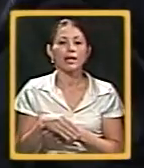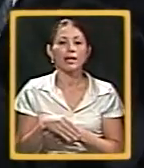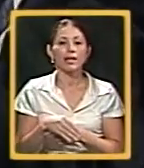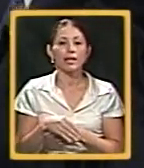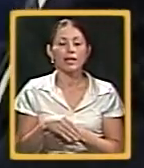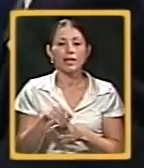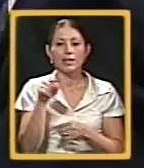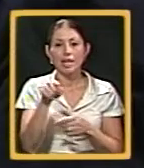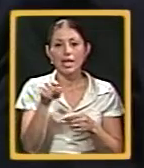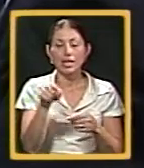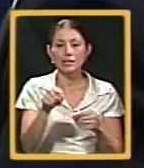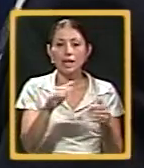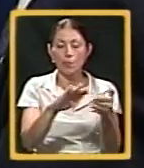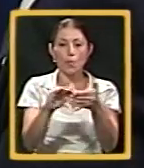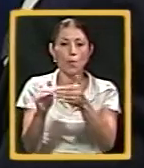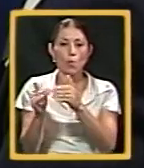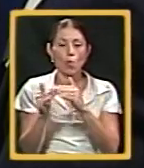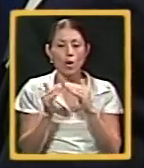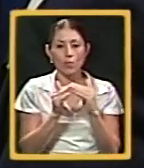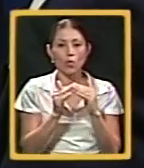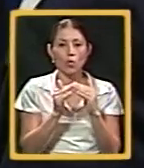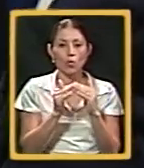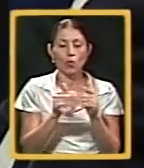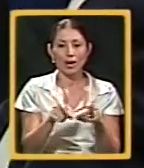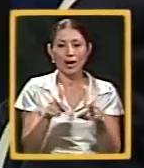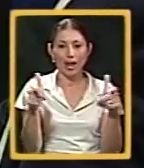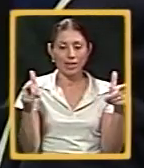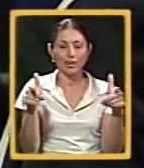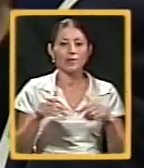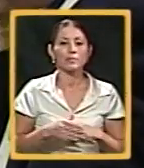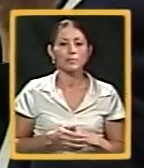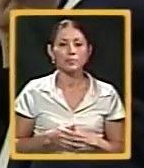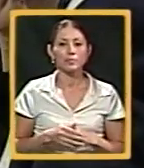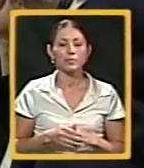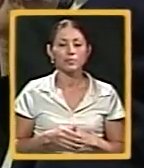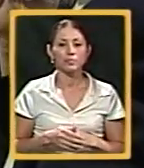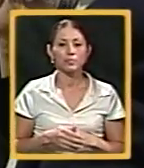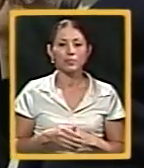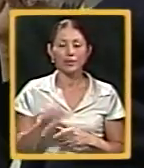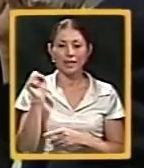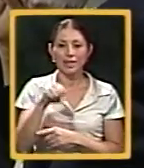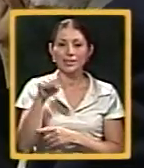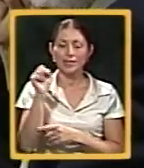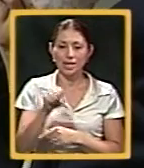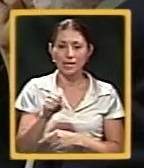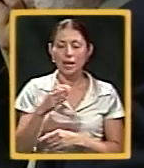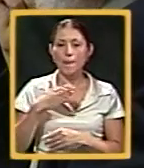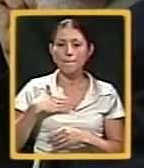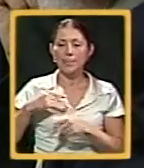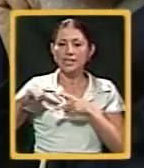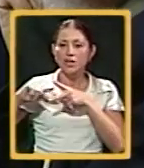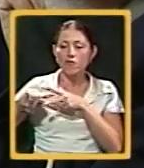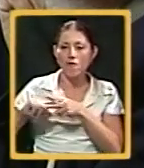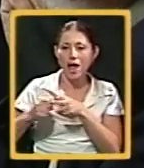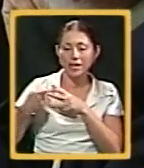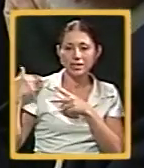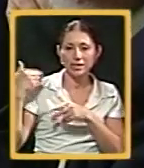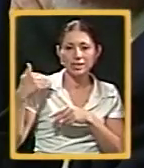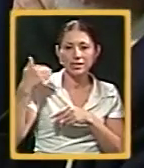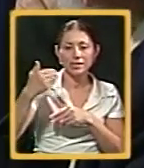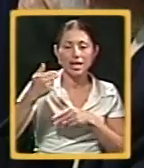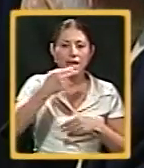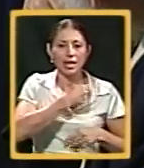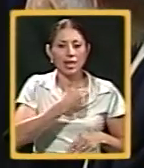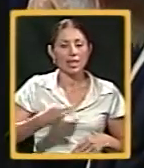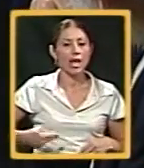pequeño... Era un pueblo grande cuando yo era niño. Así es, raíces heredianas muy profundas,